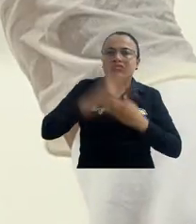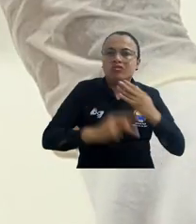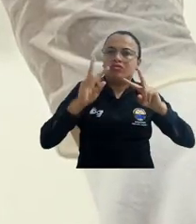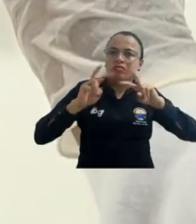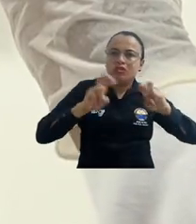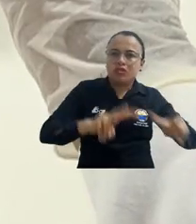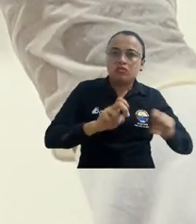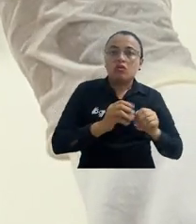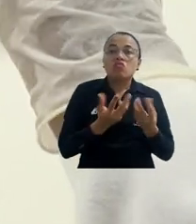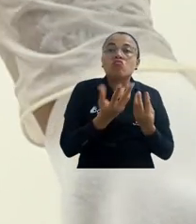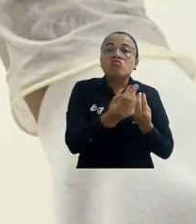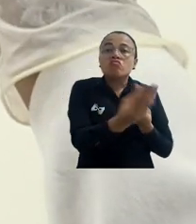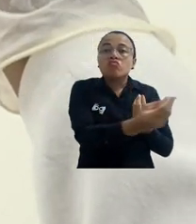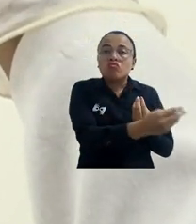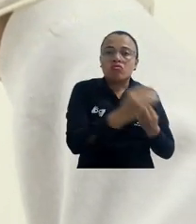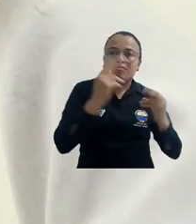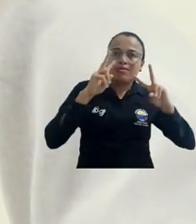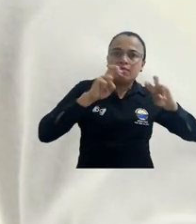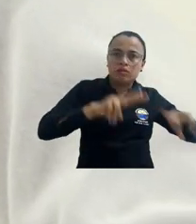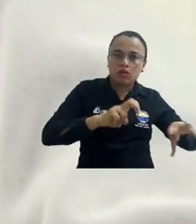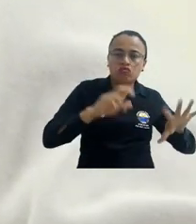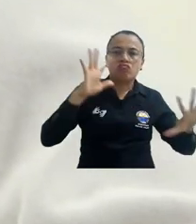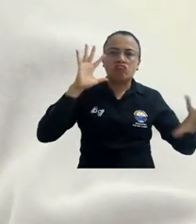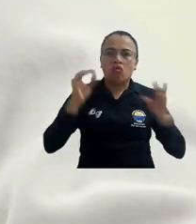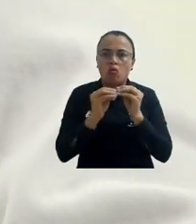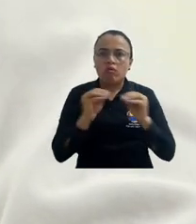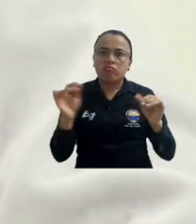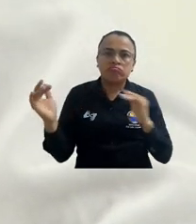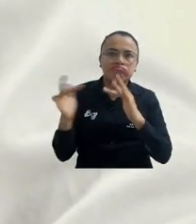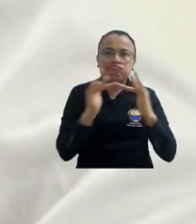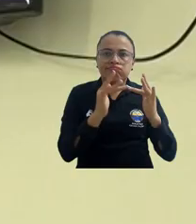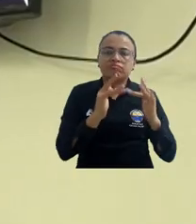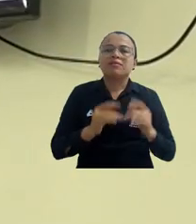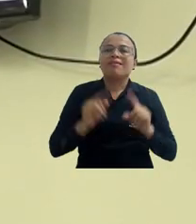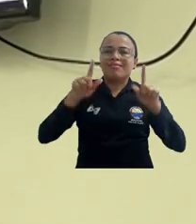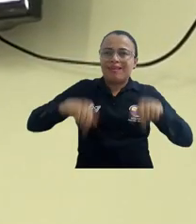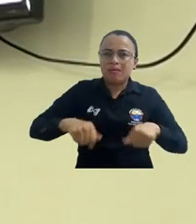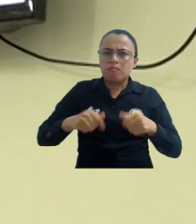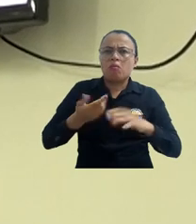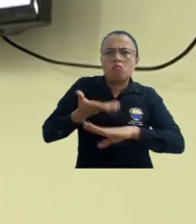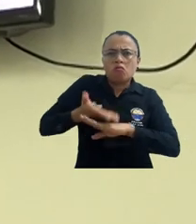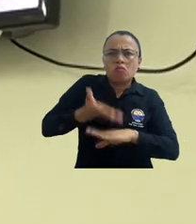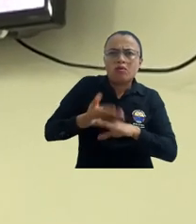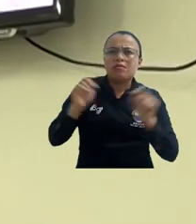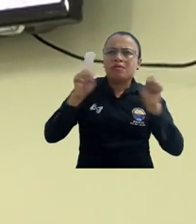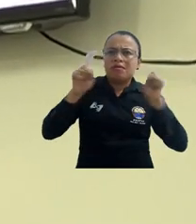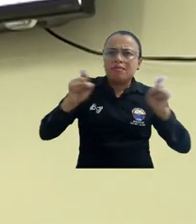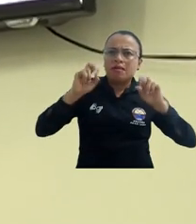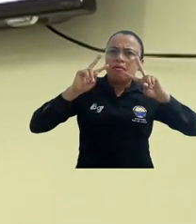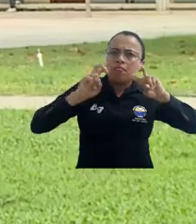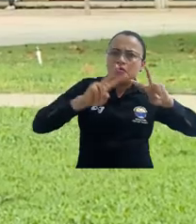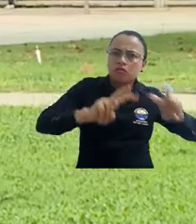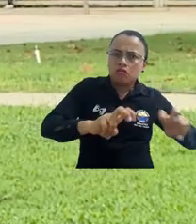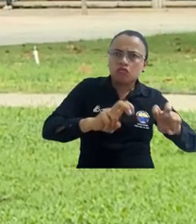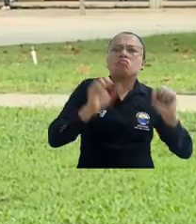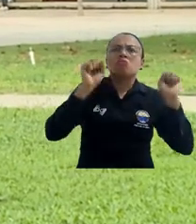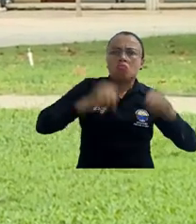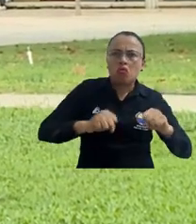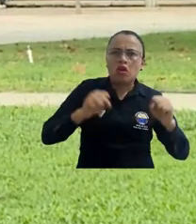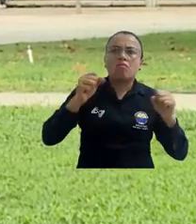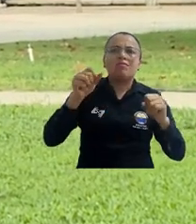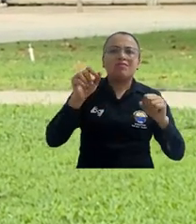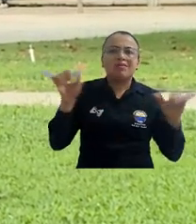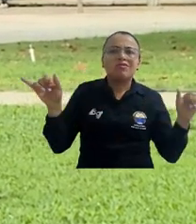la articulación con nuestros grupos de investigación y semillarices, también algunas propuestas que también tenemos en el ámbito investigativo que podemos